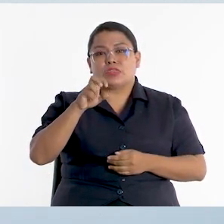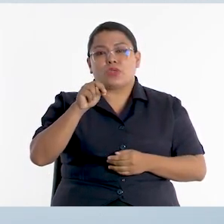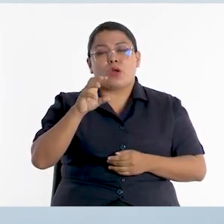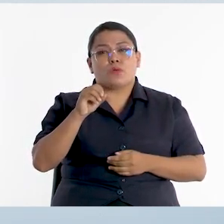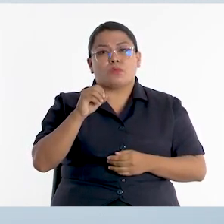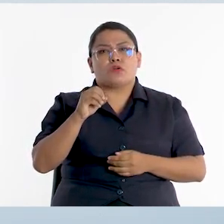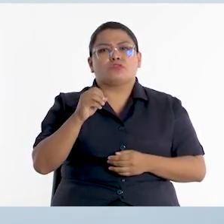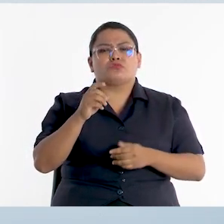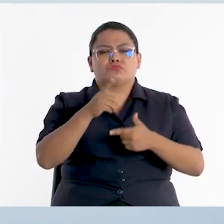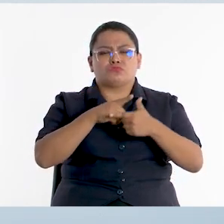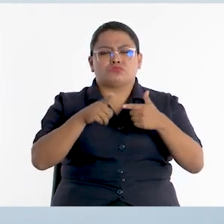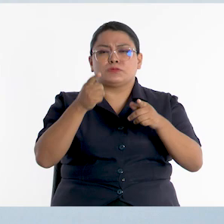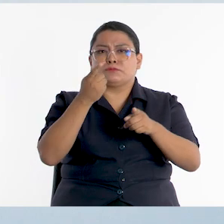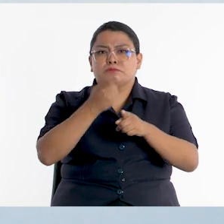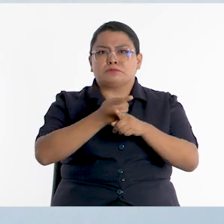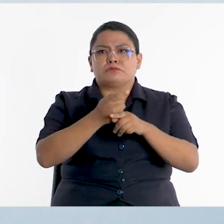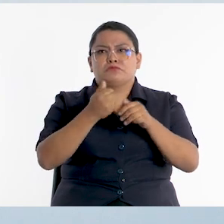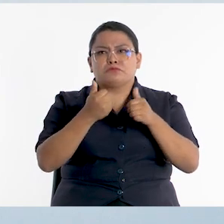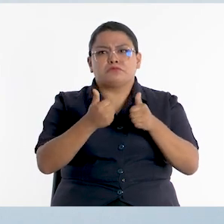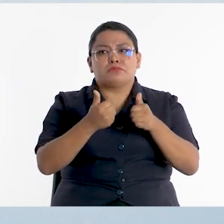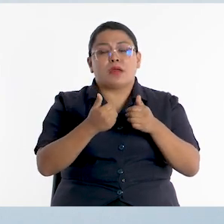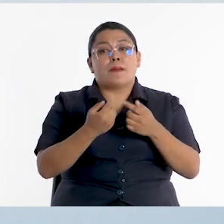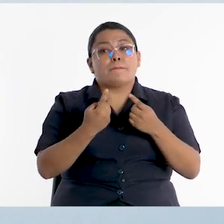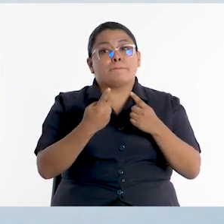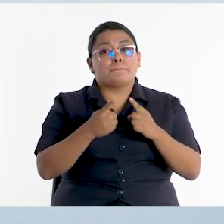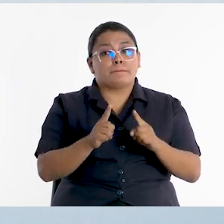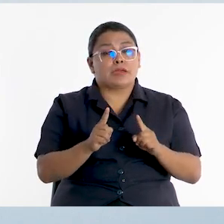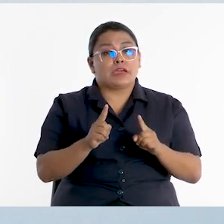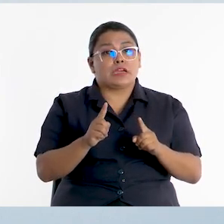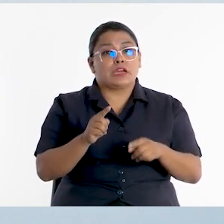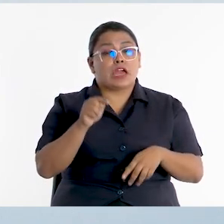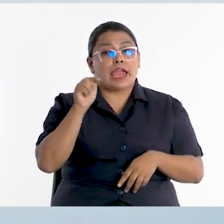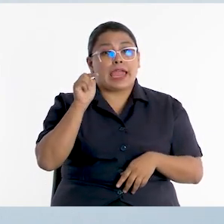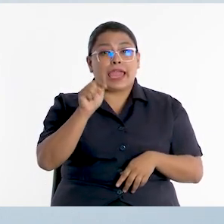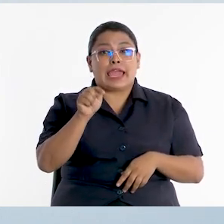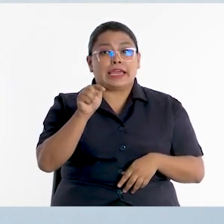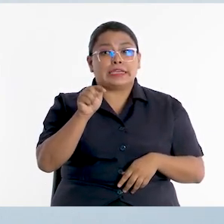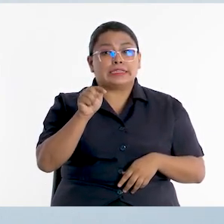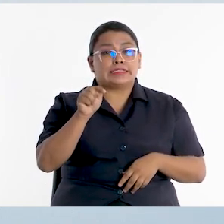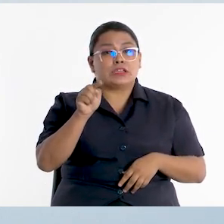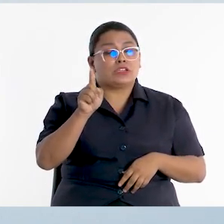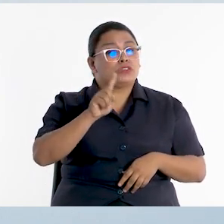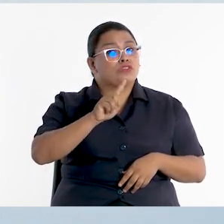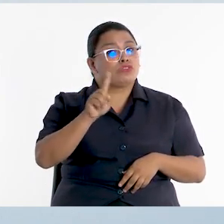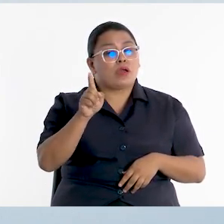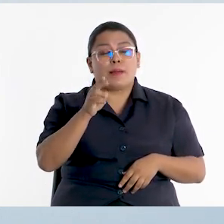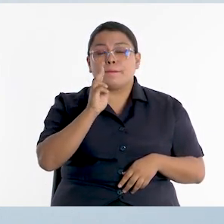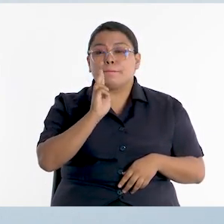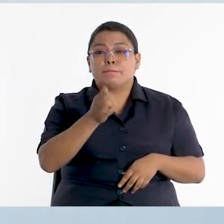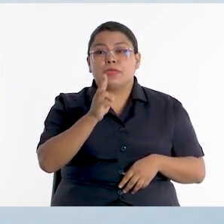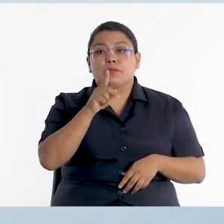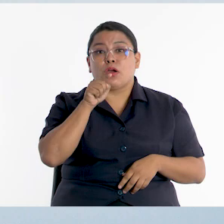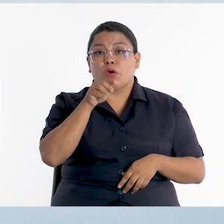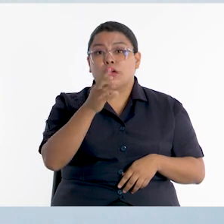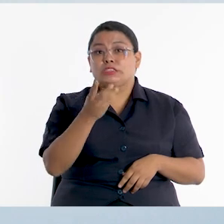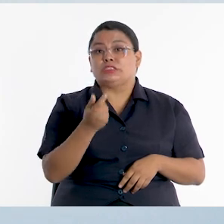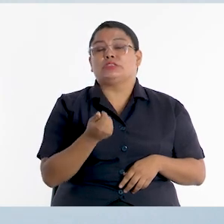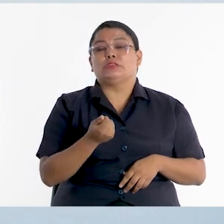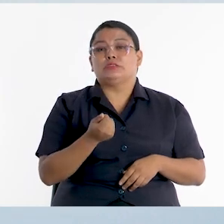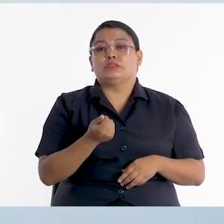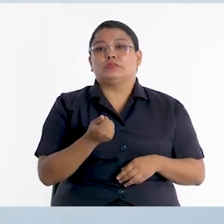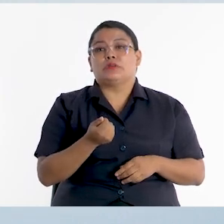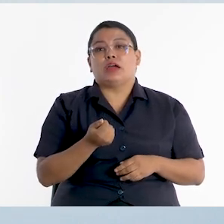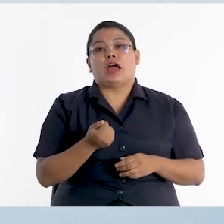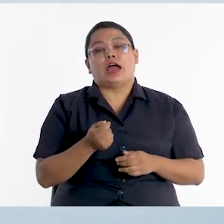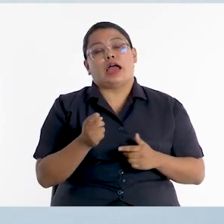dividendo, entonces la división es correcta. En caso que esta operación no coincida con